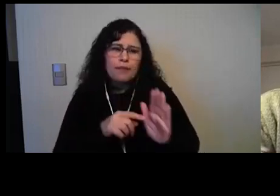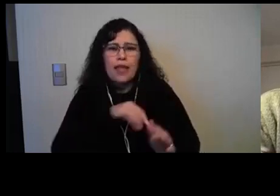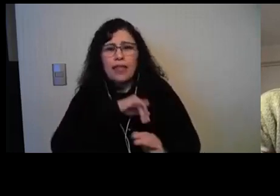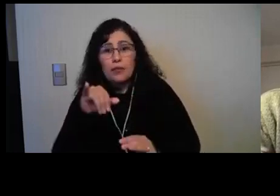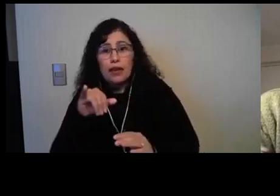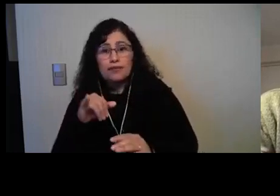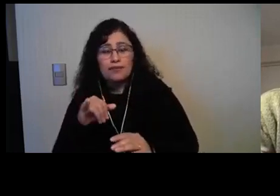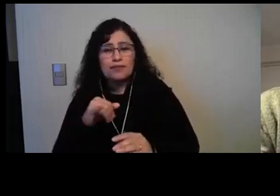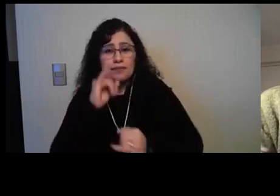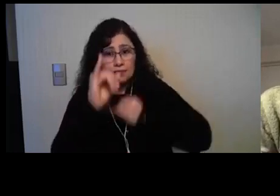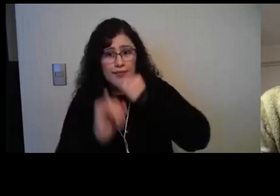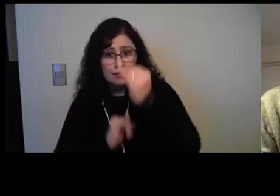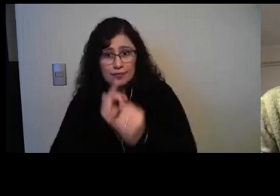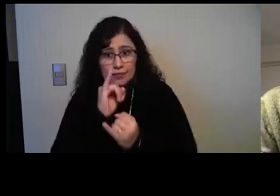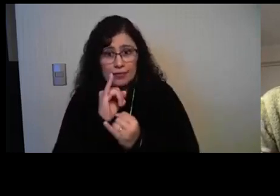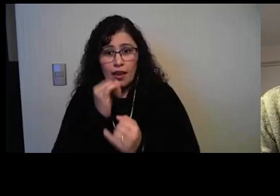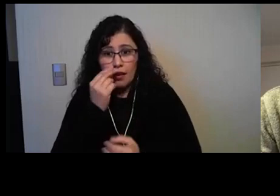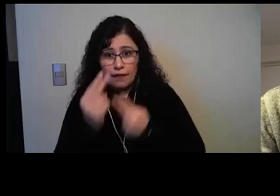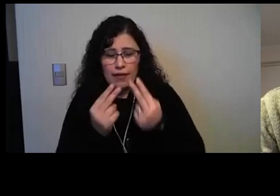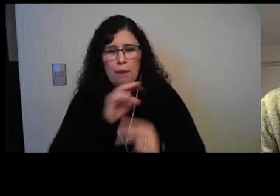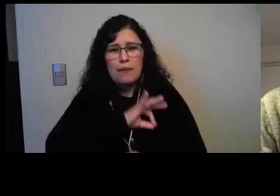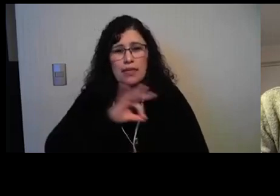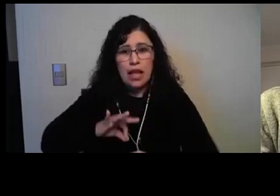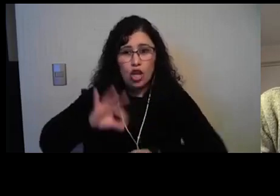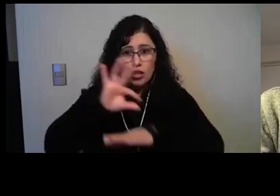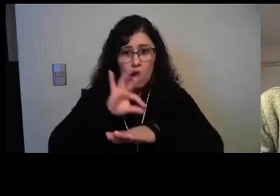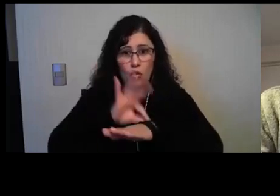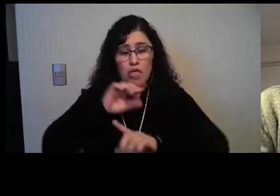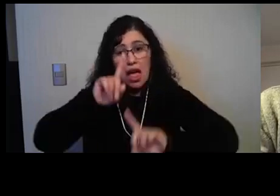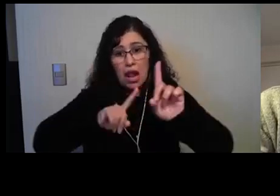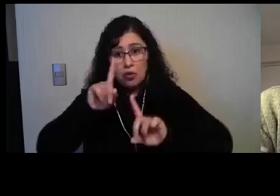red, hechos por parte del Ministerio de Salud,